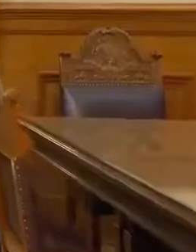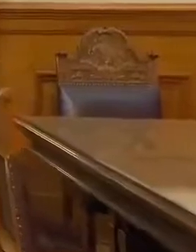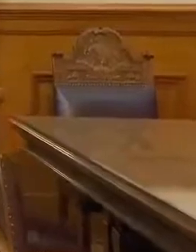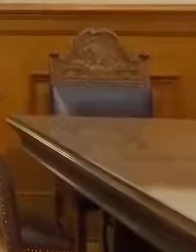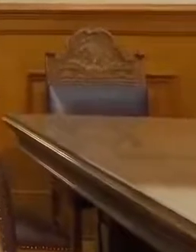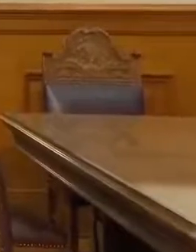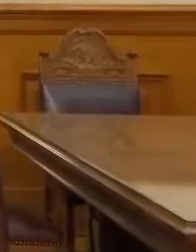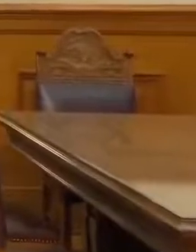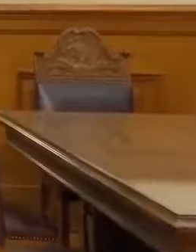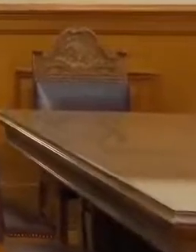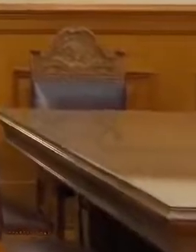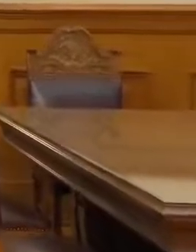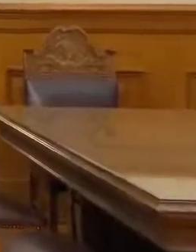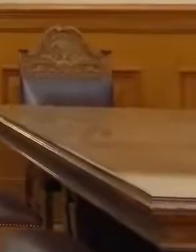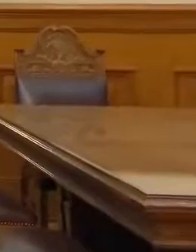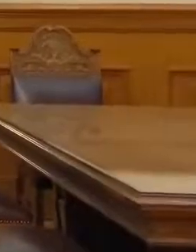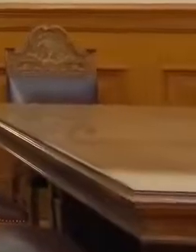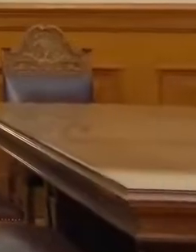empleos formales.